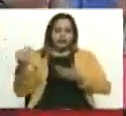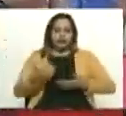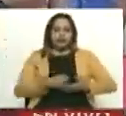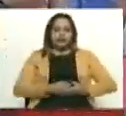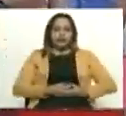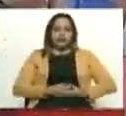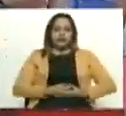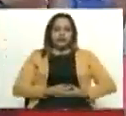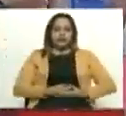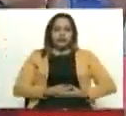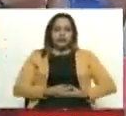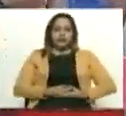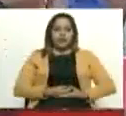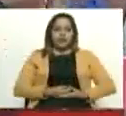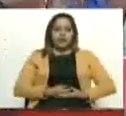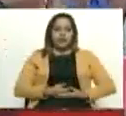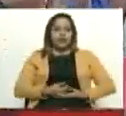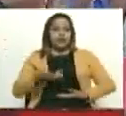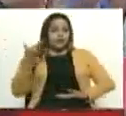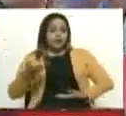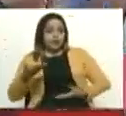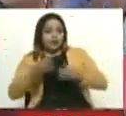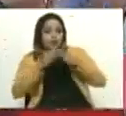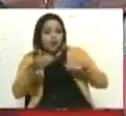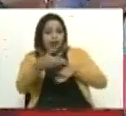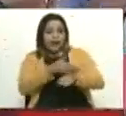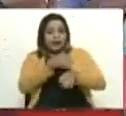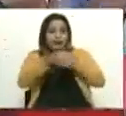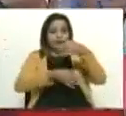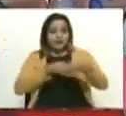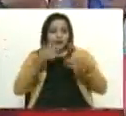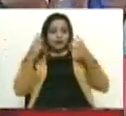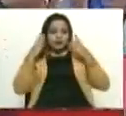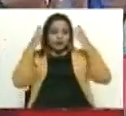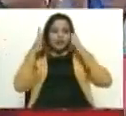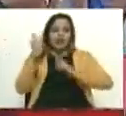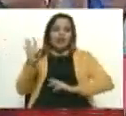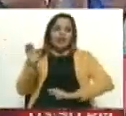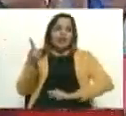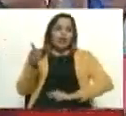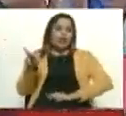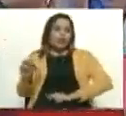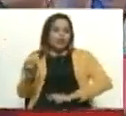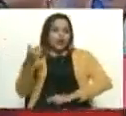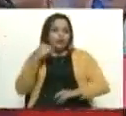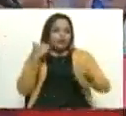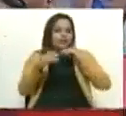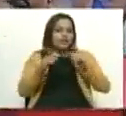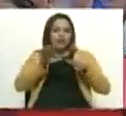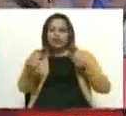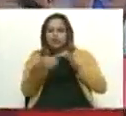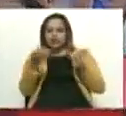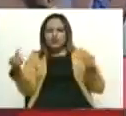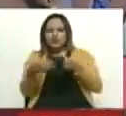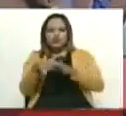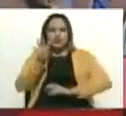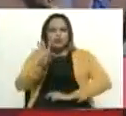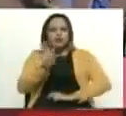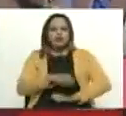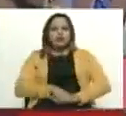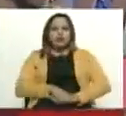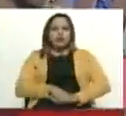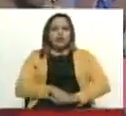Escuchemos. Es importante en todo lo que nos dijo ahorita Pedro Infante, que le demos un mensaje, yo creo que de todo el circuito 4, al presidente Nicolás